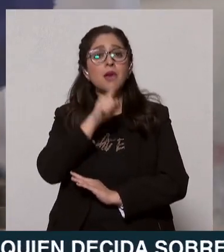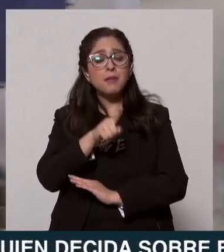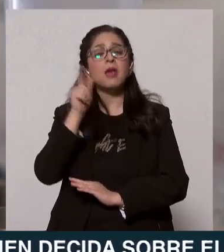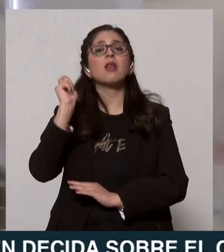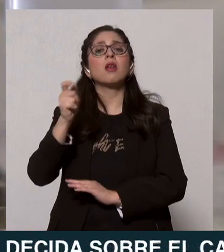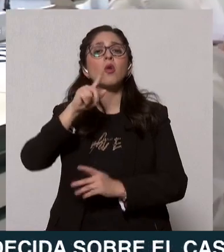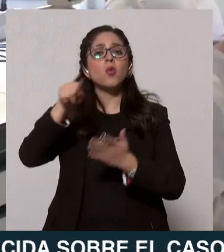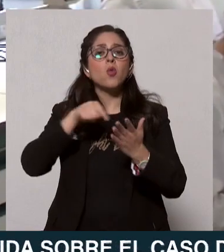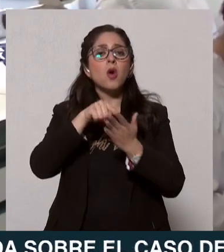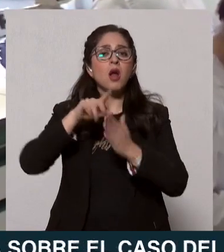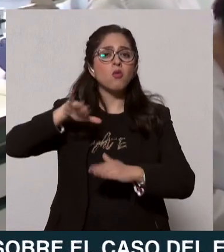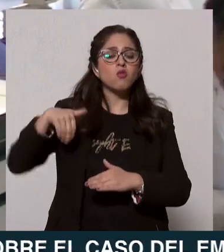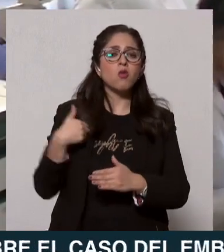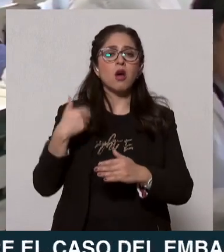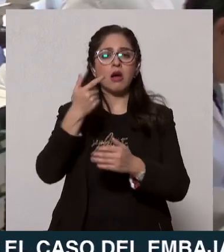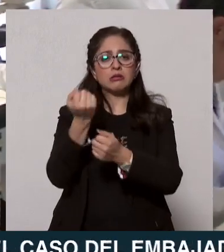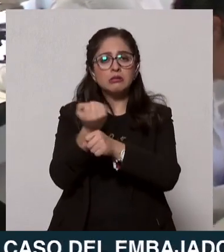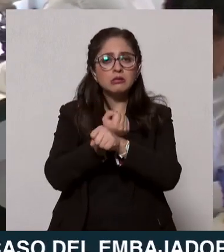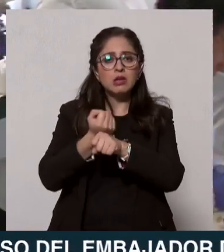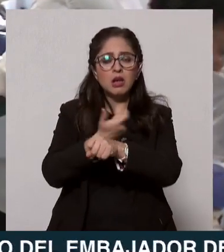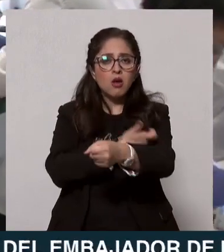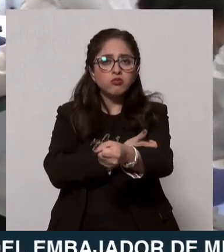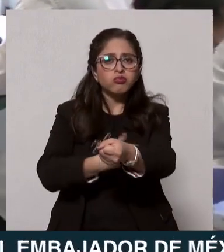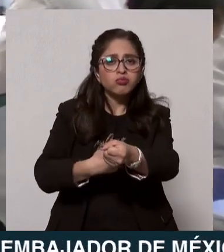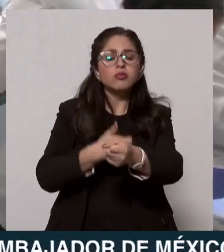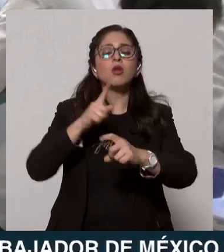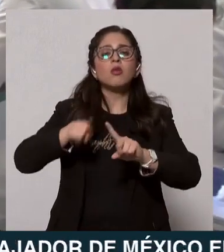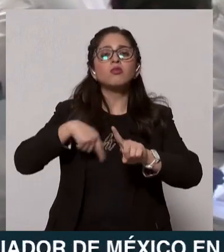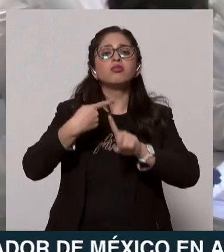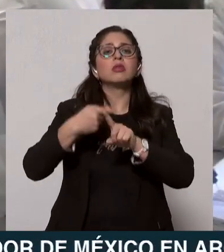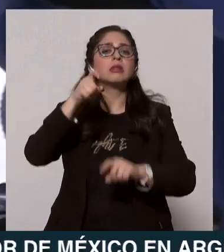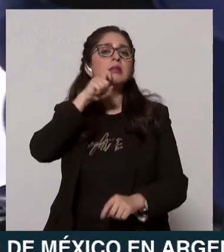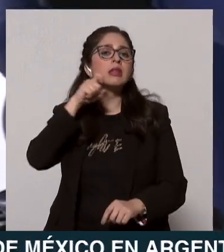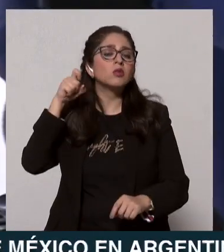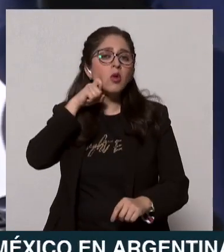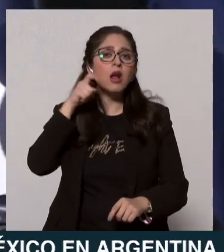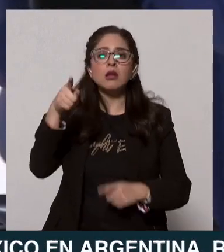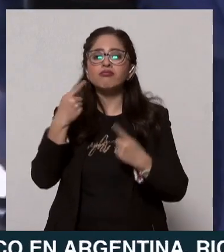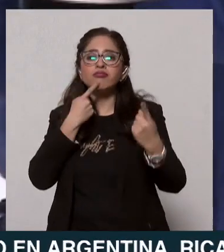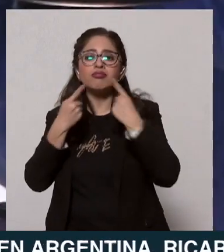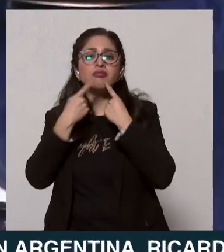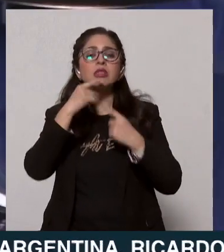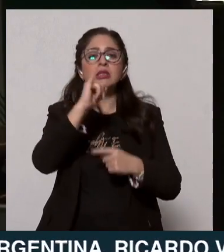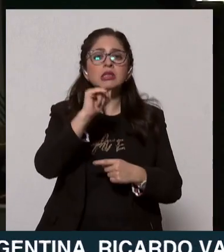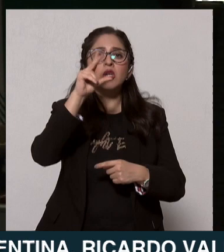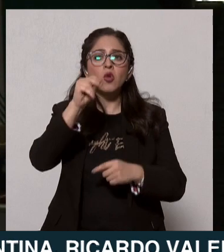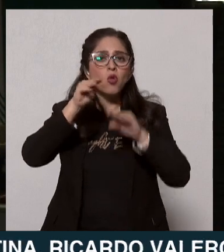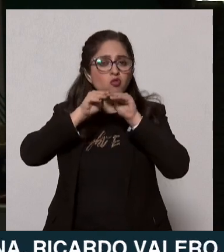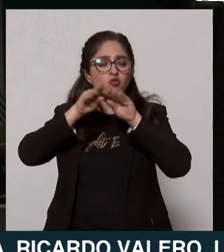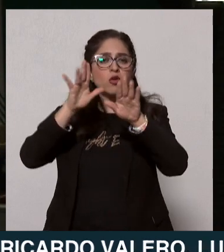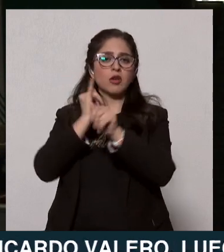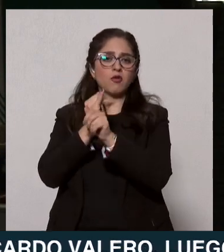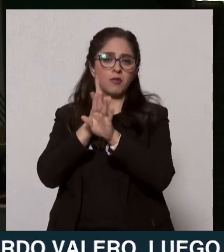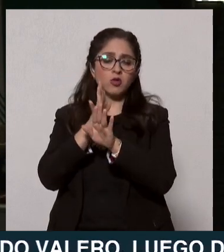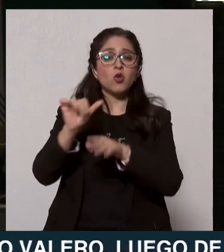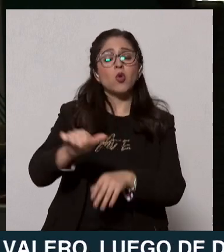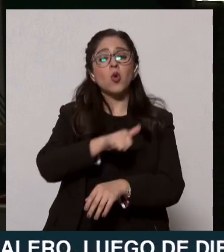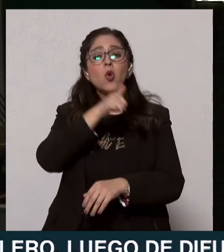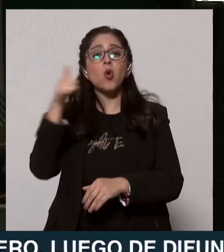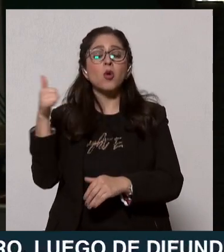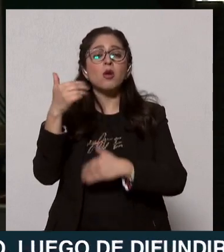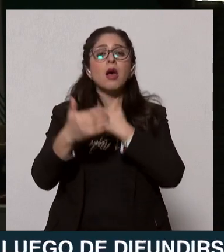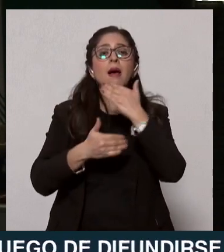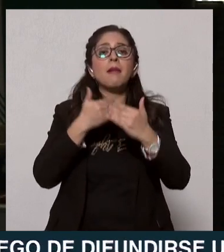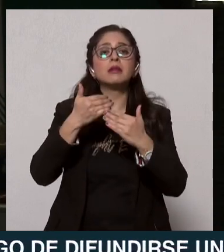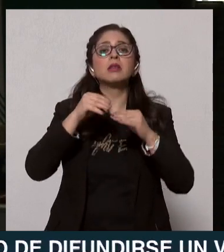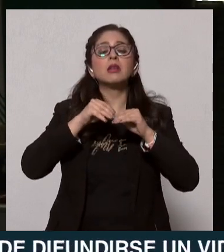delitos sexuales y la de agresores sexuales que se encuentran en discusión. Sobre este tema, también dio a conocer otros avances, la